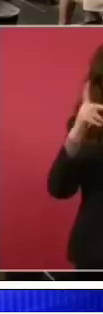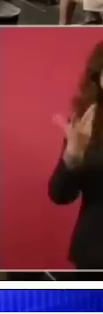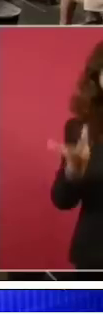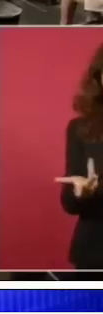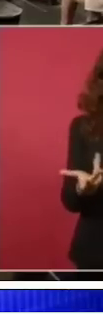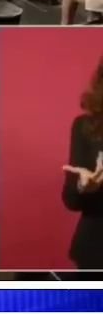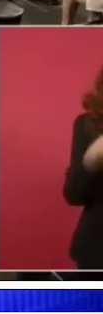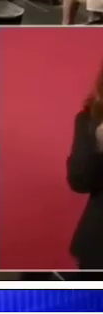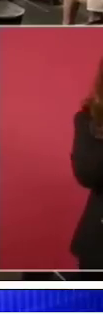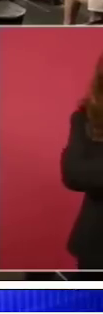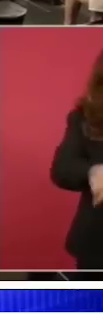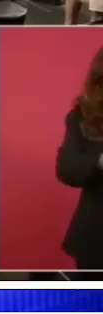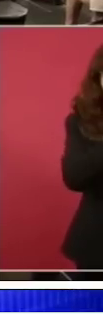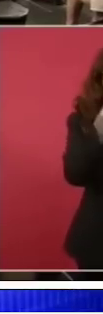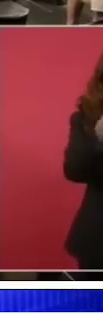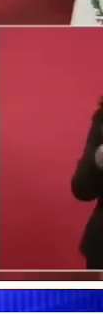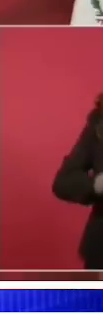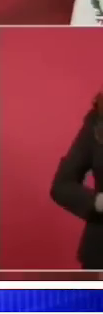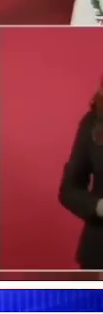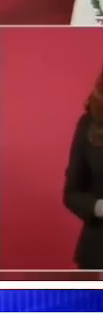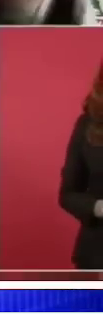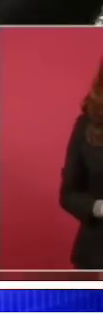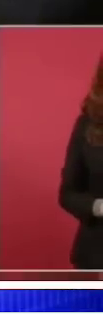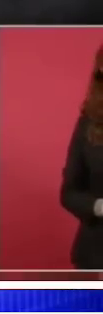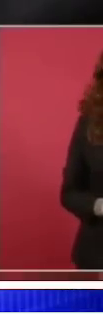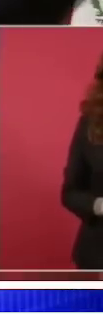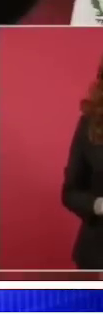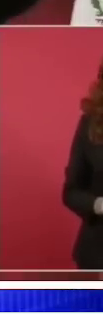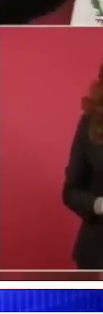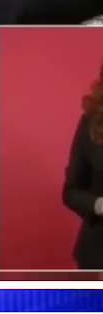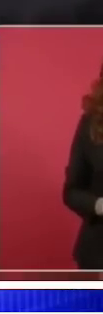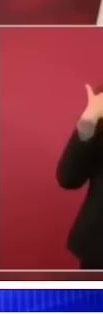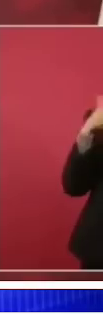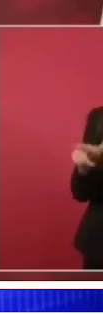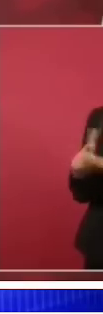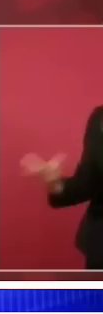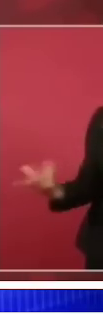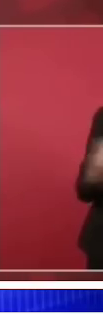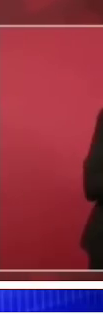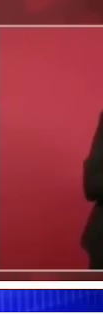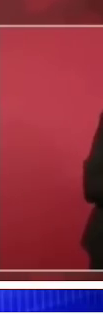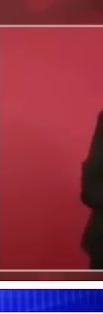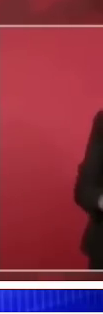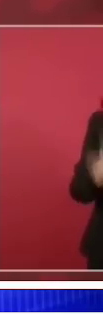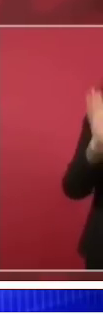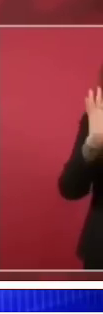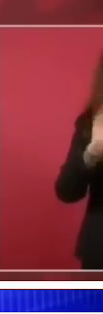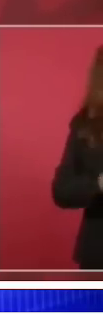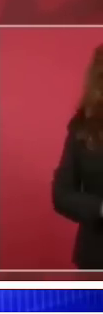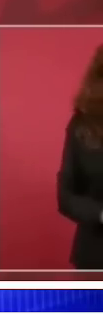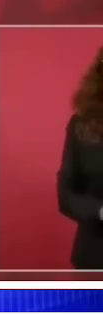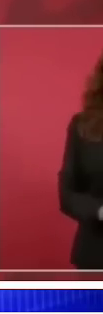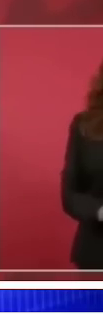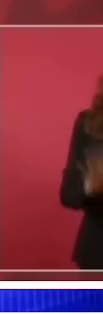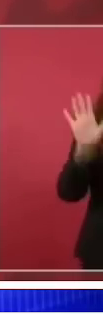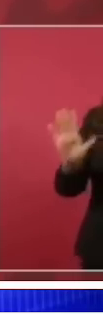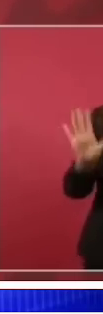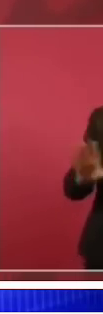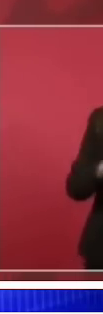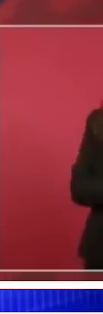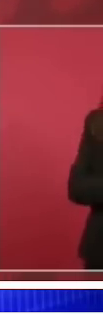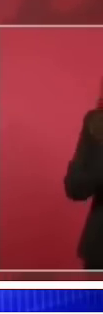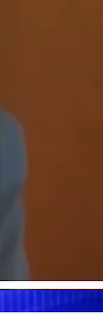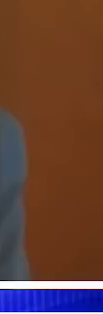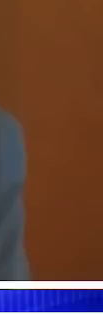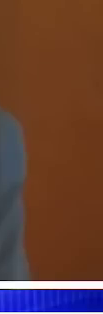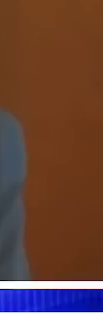que incluso ya están utilizando en contra del propio presidente porque aunque morreal habla de una Reconciliación y pide a sus